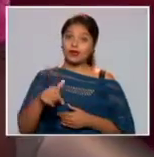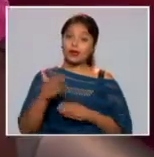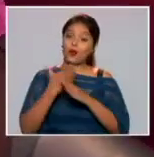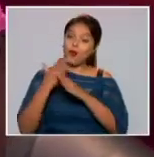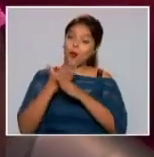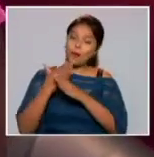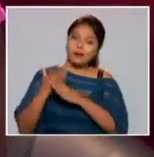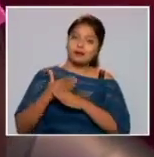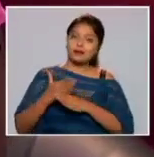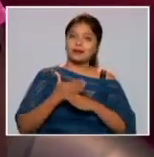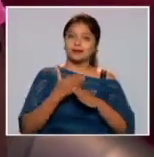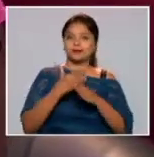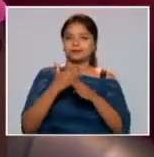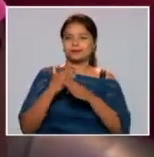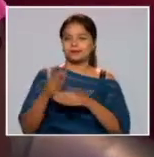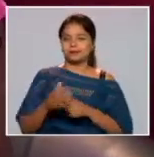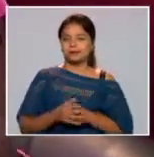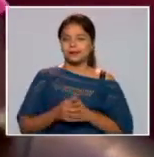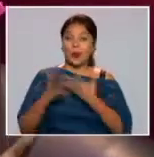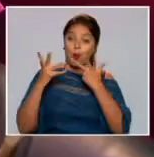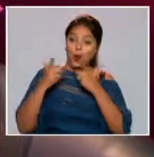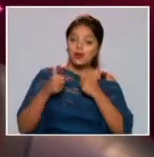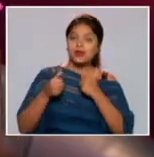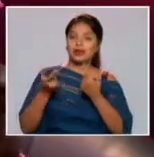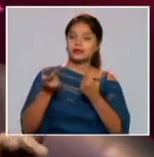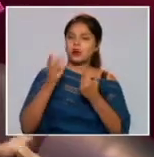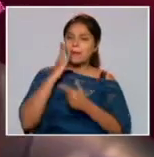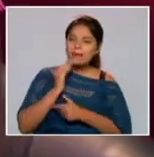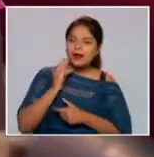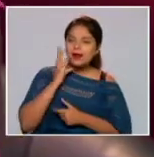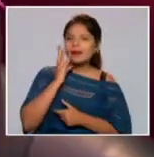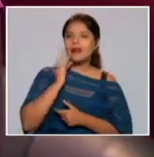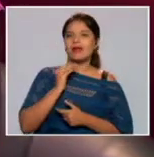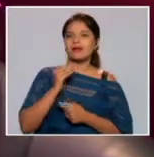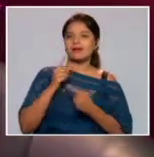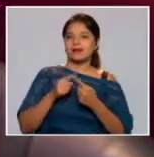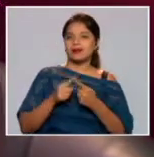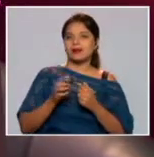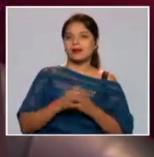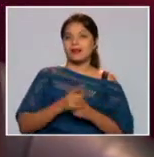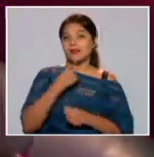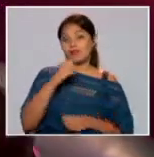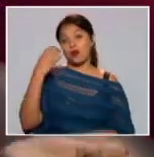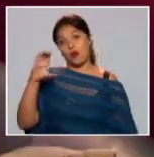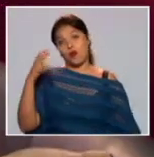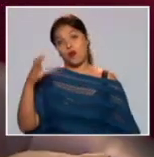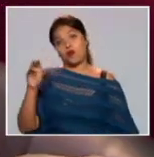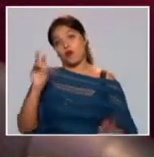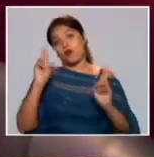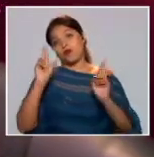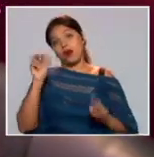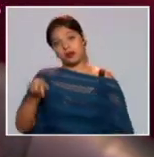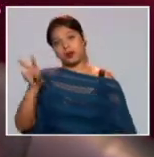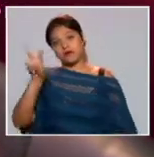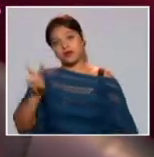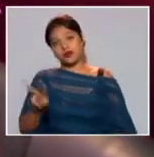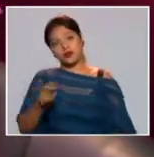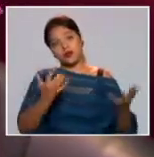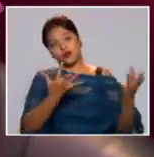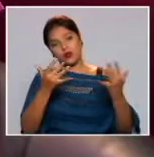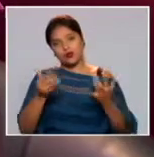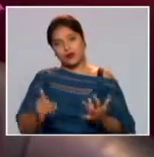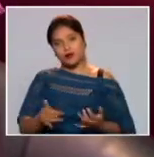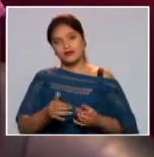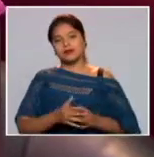compartir parte de bueno sus experiencias conocimiento desde Bogotá y bueno y esperemos que acá en Venezuela nos traigan